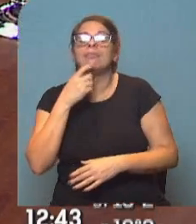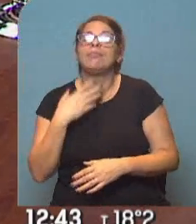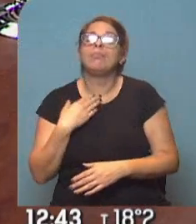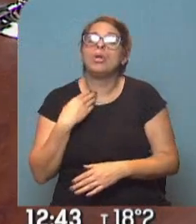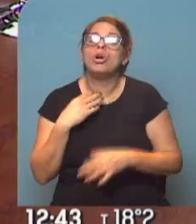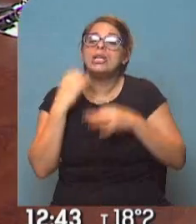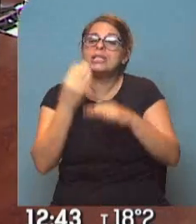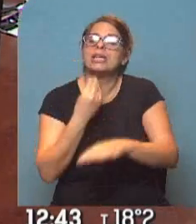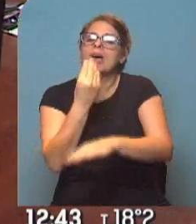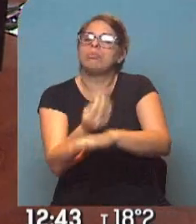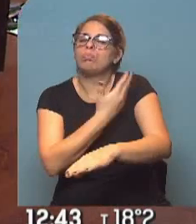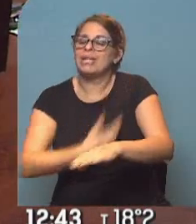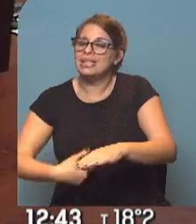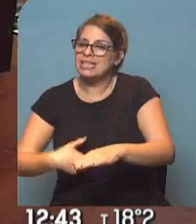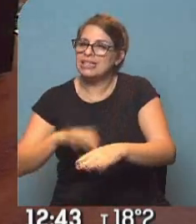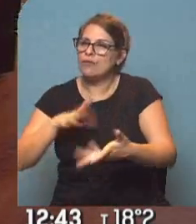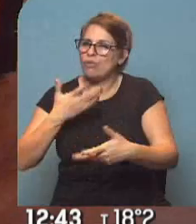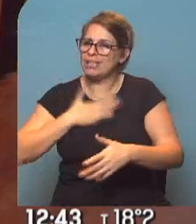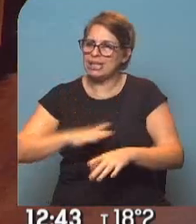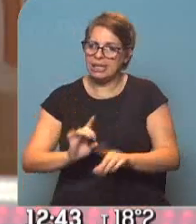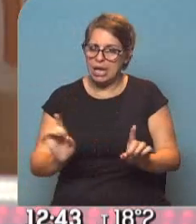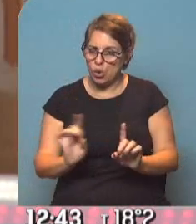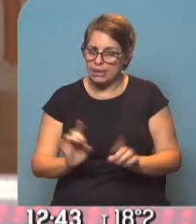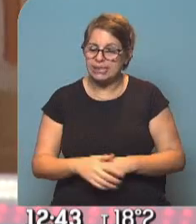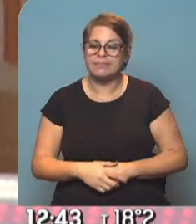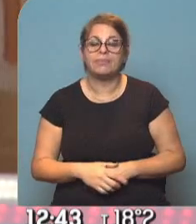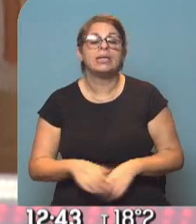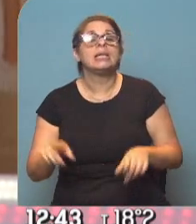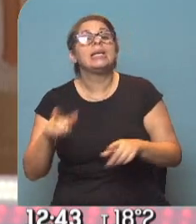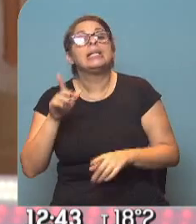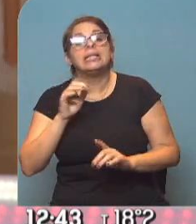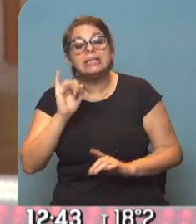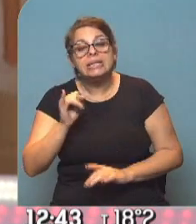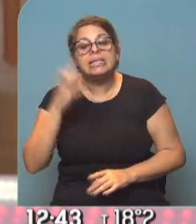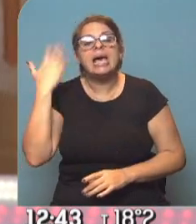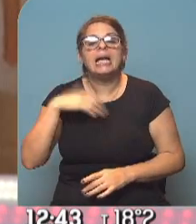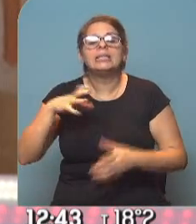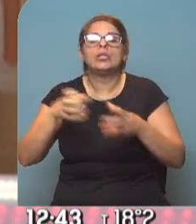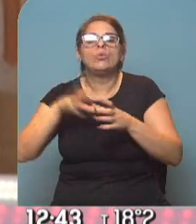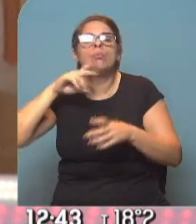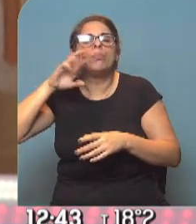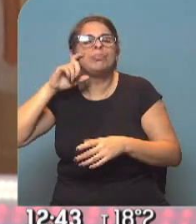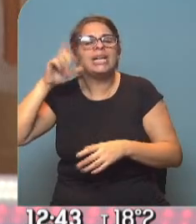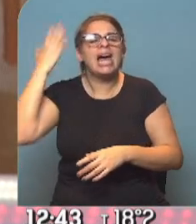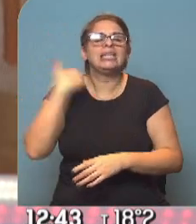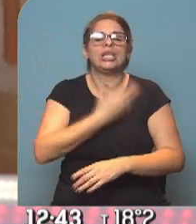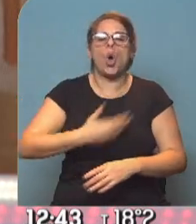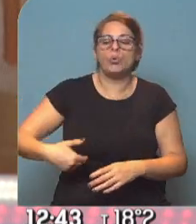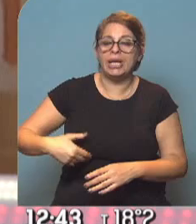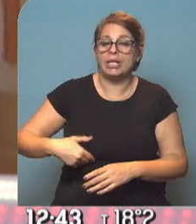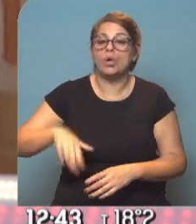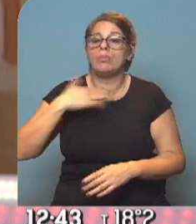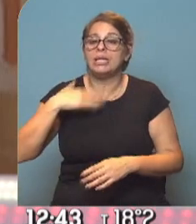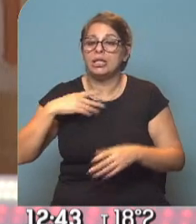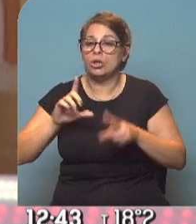esa sensación. Pero sí llega, sí armado de la vieja escuela y la vieja guardia del PRI. Recordemos que el PRI gobernó México durante